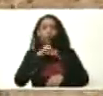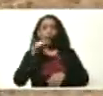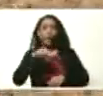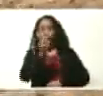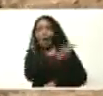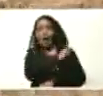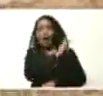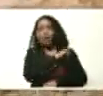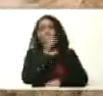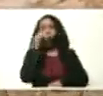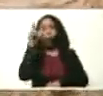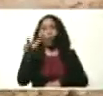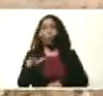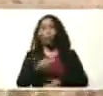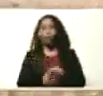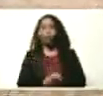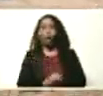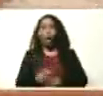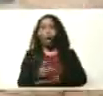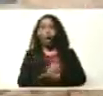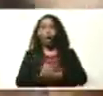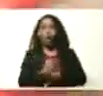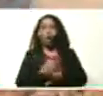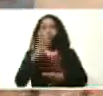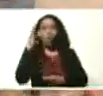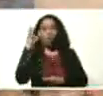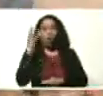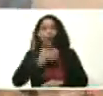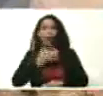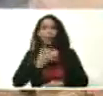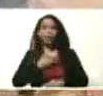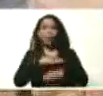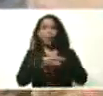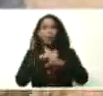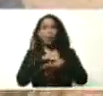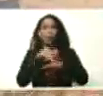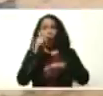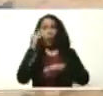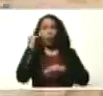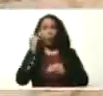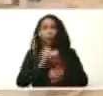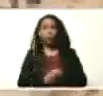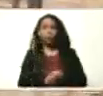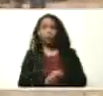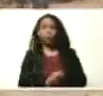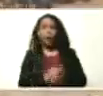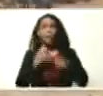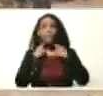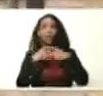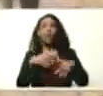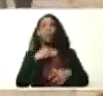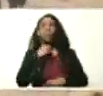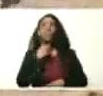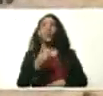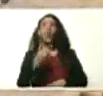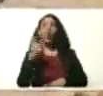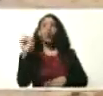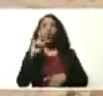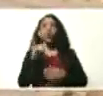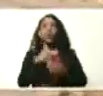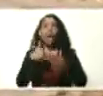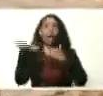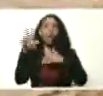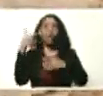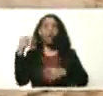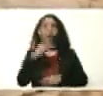jefe Fernández Lares, bueno, la gobernadora, el alcalde, los ministros, el general Paredes, perdió la voz. No se ha retirado de